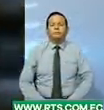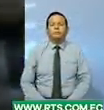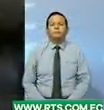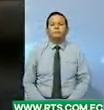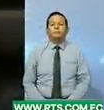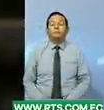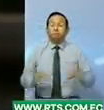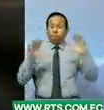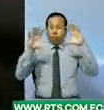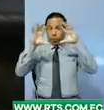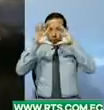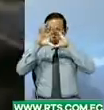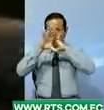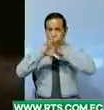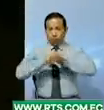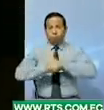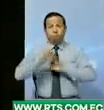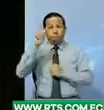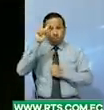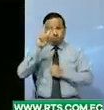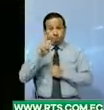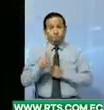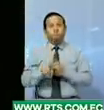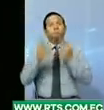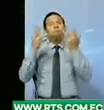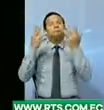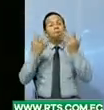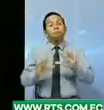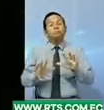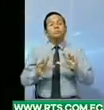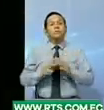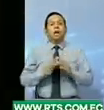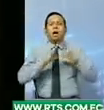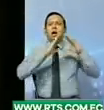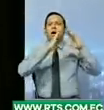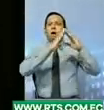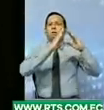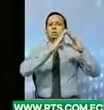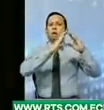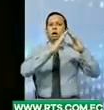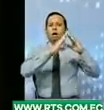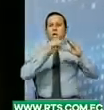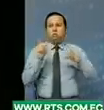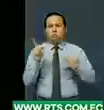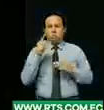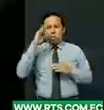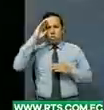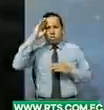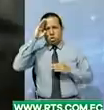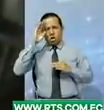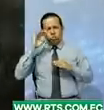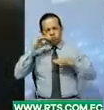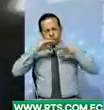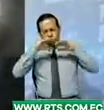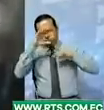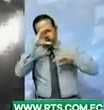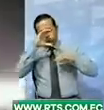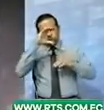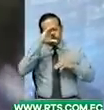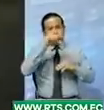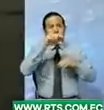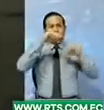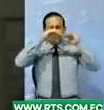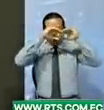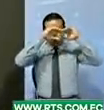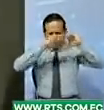Durante la madrugada de este viernes, los uniformados procedieron con el allanamiento del domicilio de la sospechosa. Ese también era el sitio donde